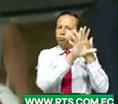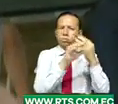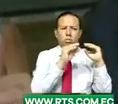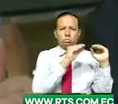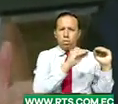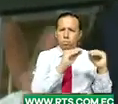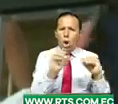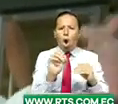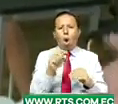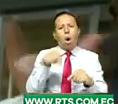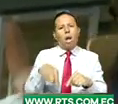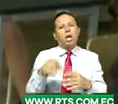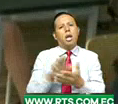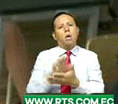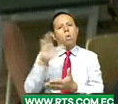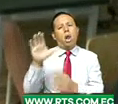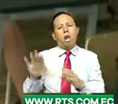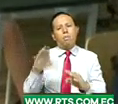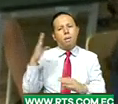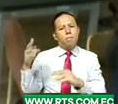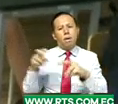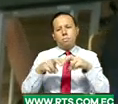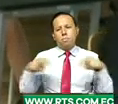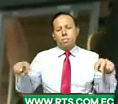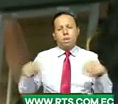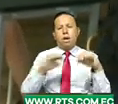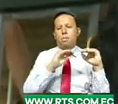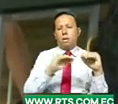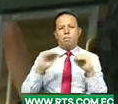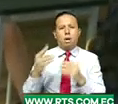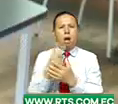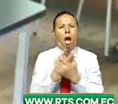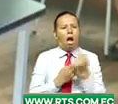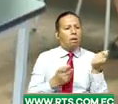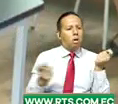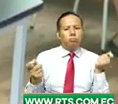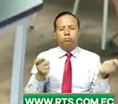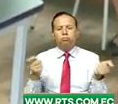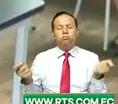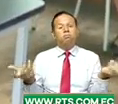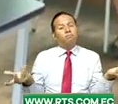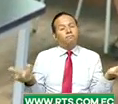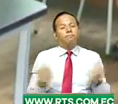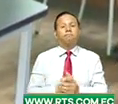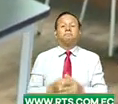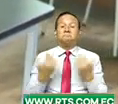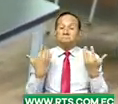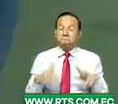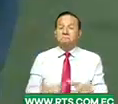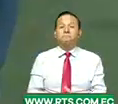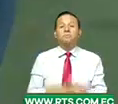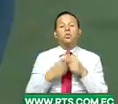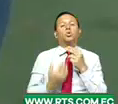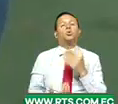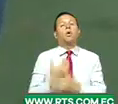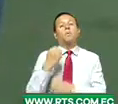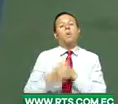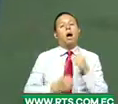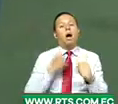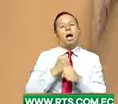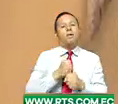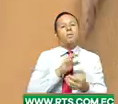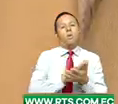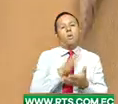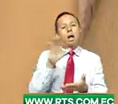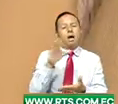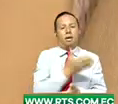peso de las cargas que tendremos curriculares para que sea manejable. Así inició el nuevo año escolar, en medio de una pandemia y